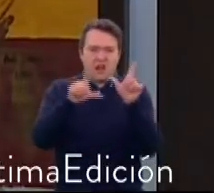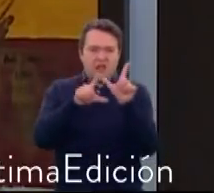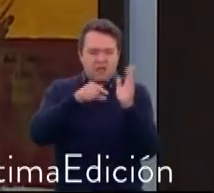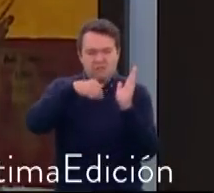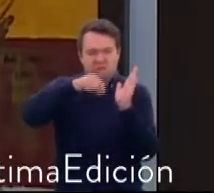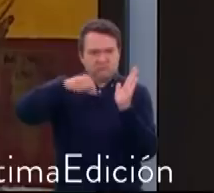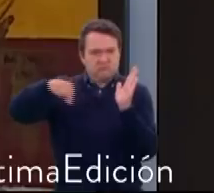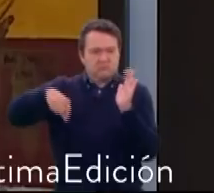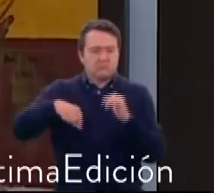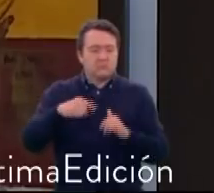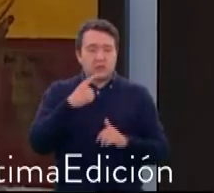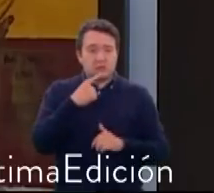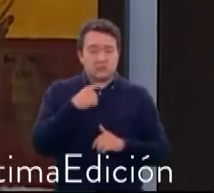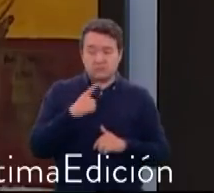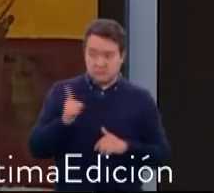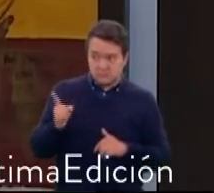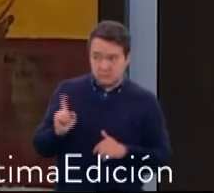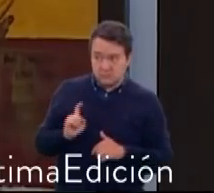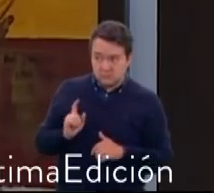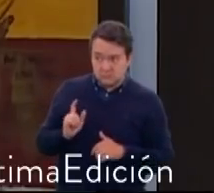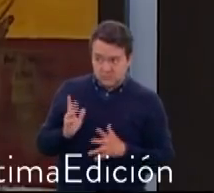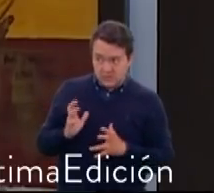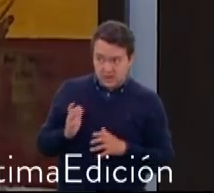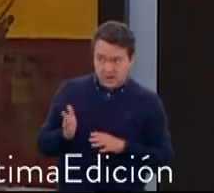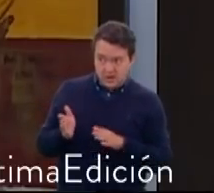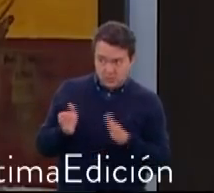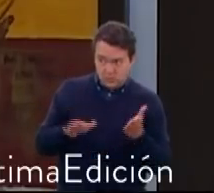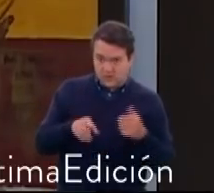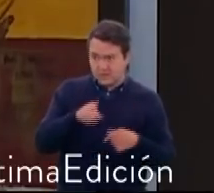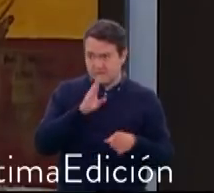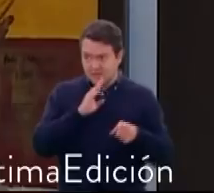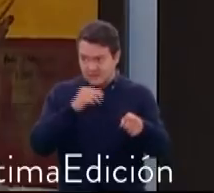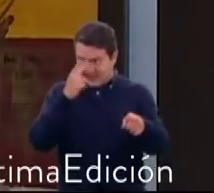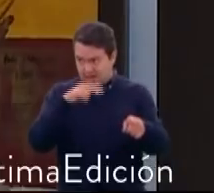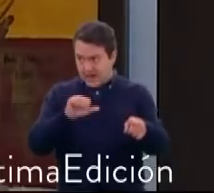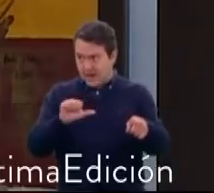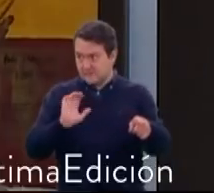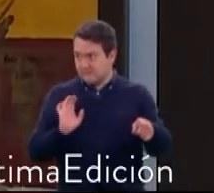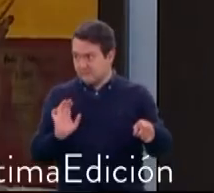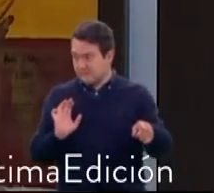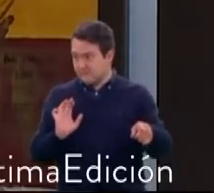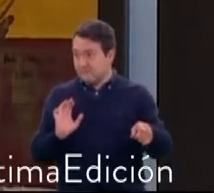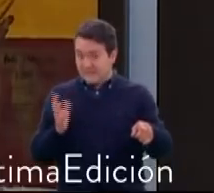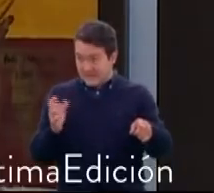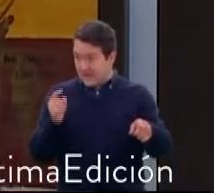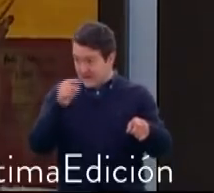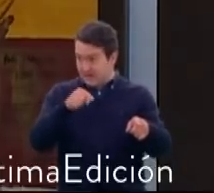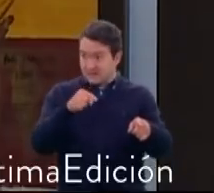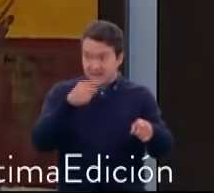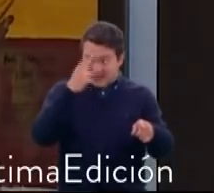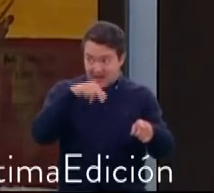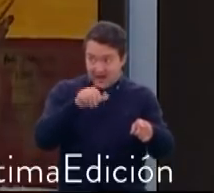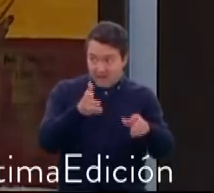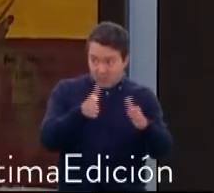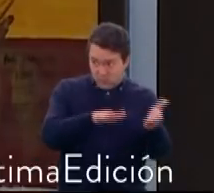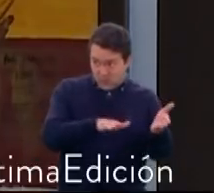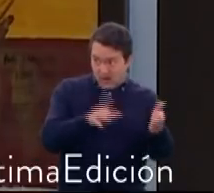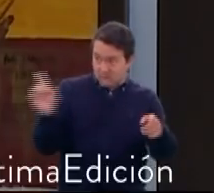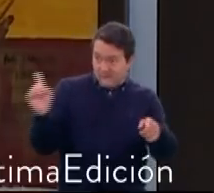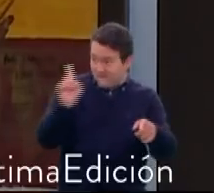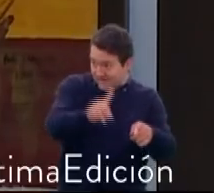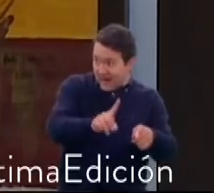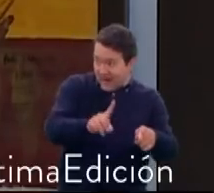diciendo que si deseo asistir al funeral de mis hijas, que siga hablando. Entonces realmente pues esto nos